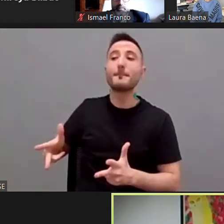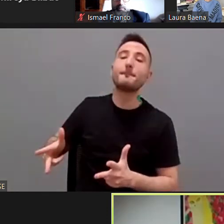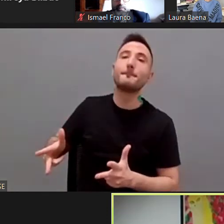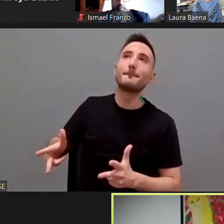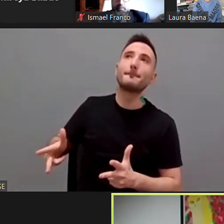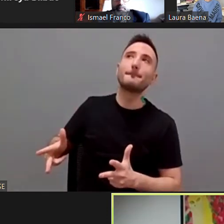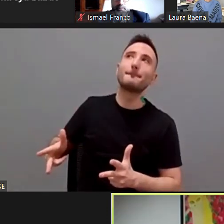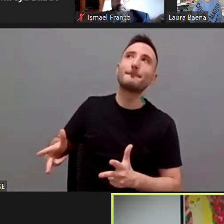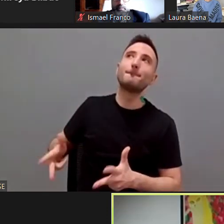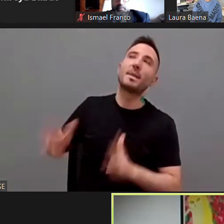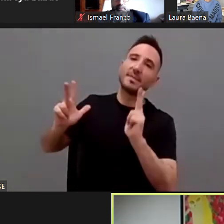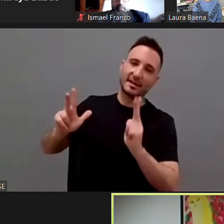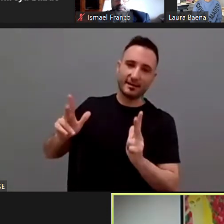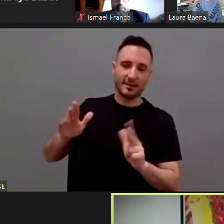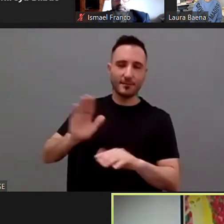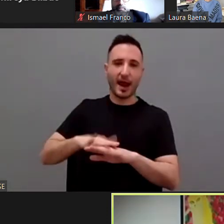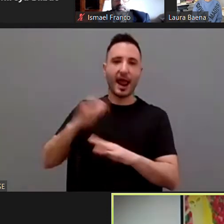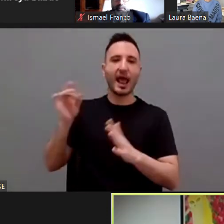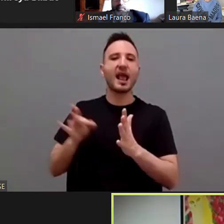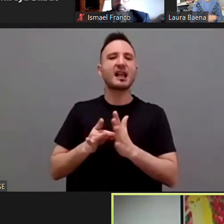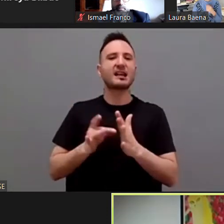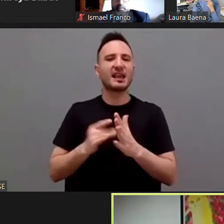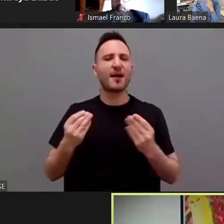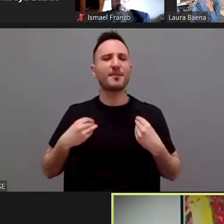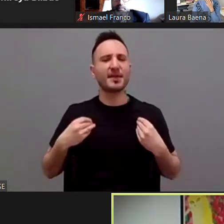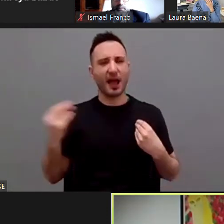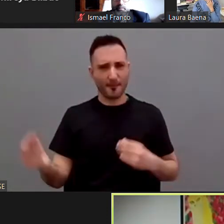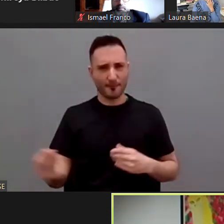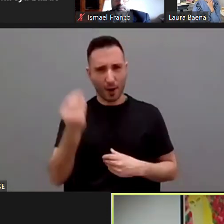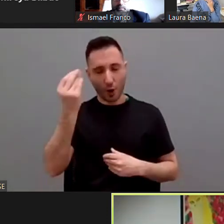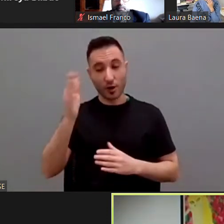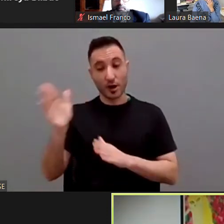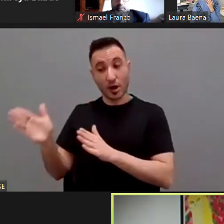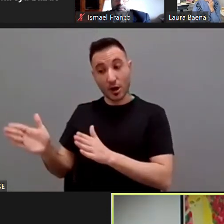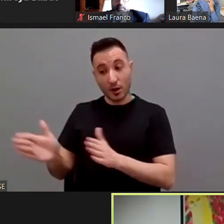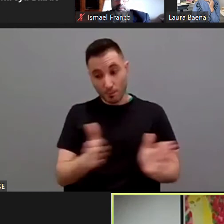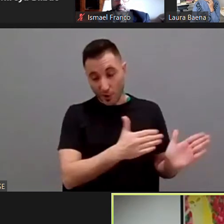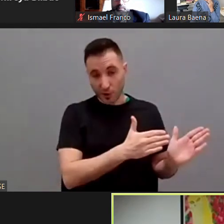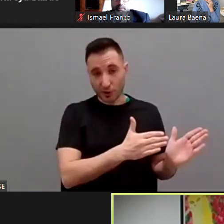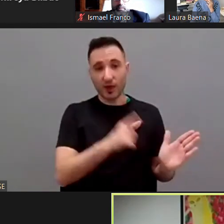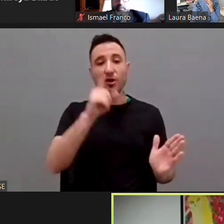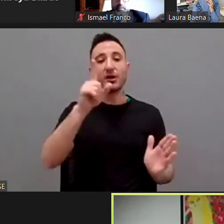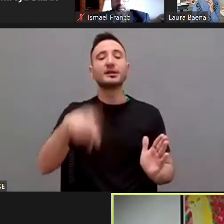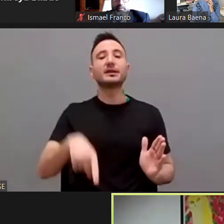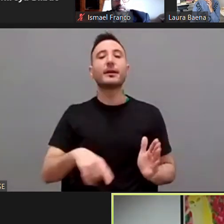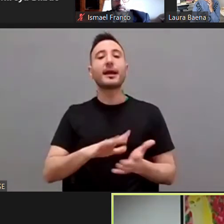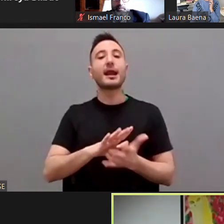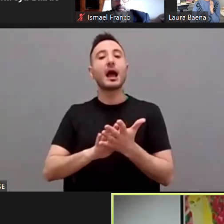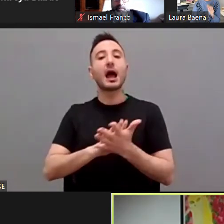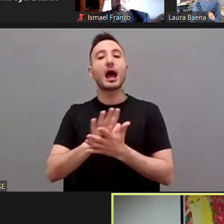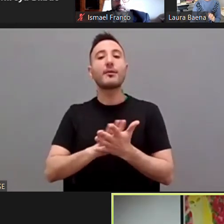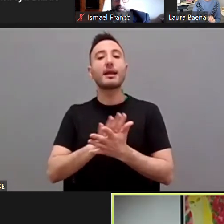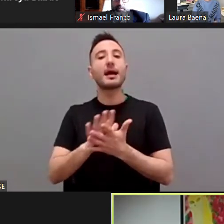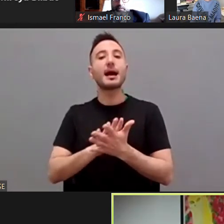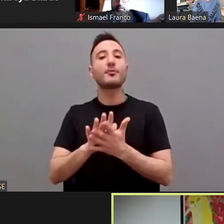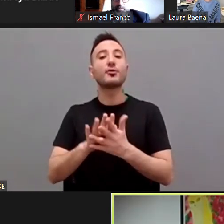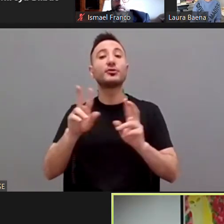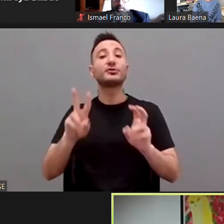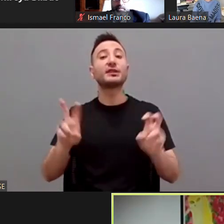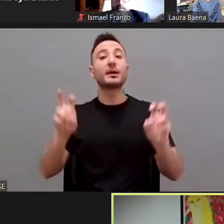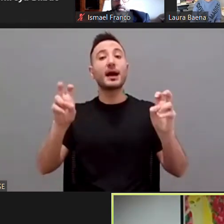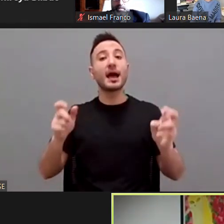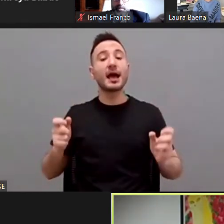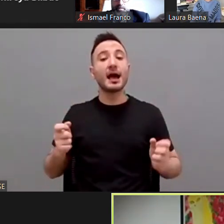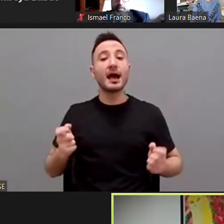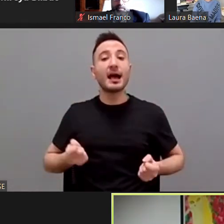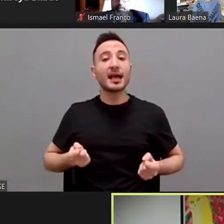incrementar su calidad de vida realmente, ¿no? Y por otro lado, también está el desincentivo del coste del